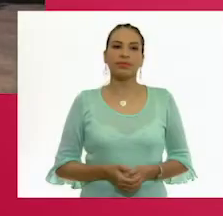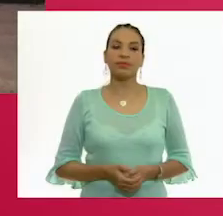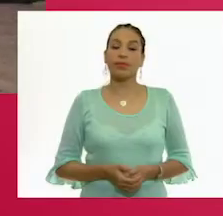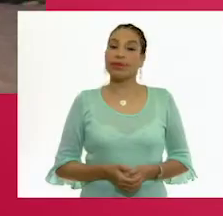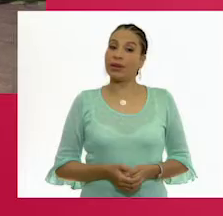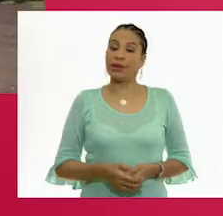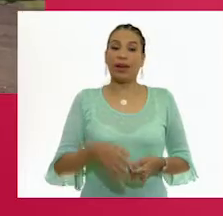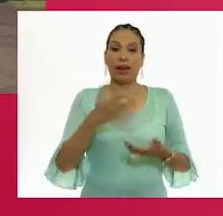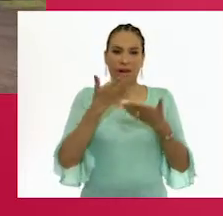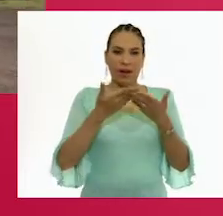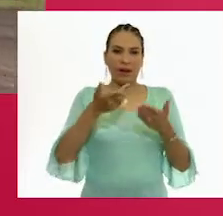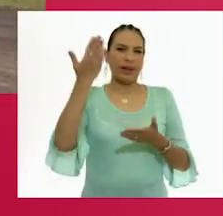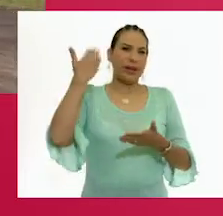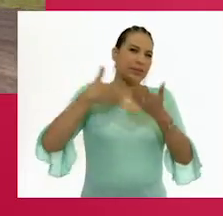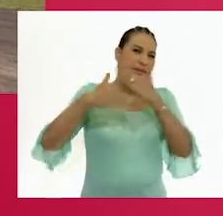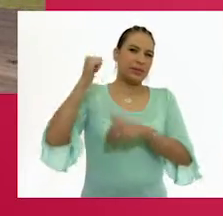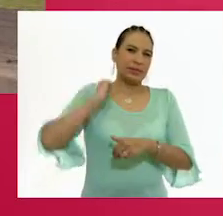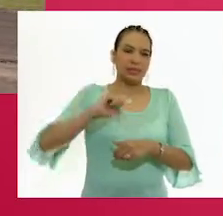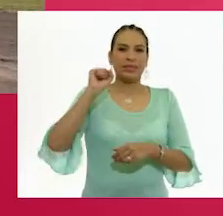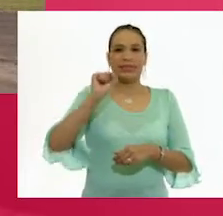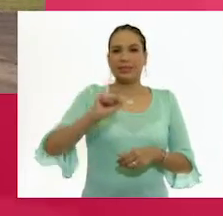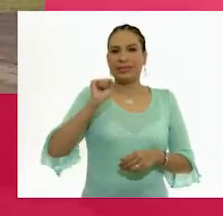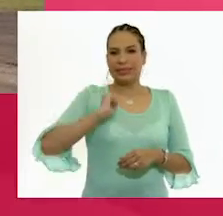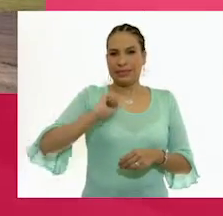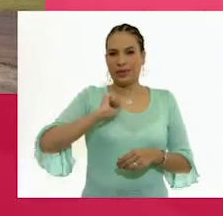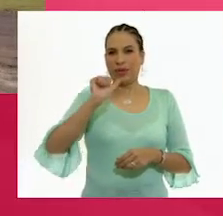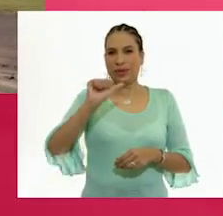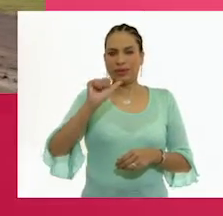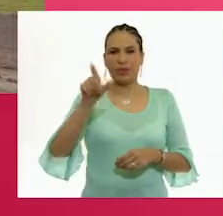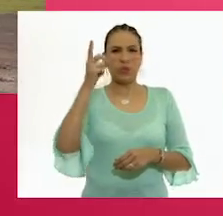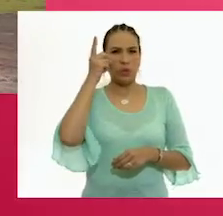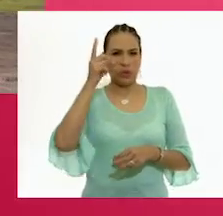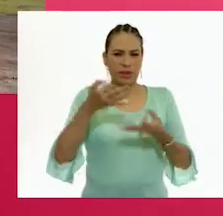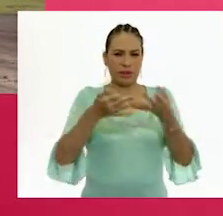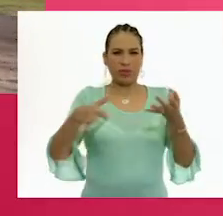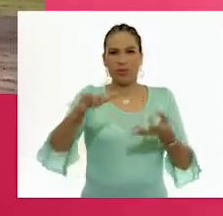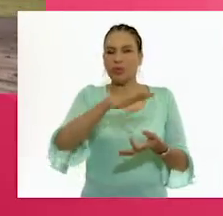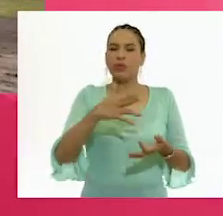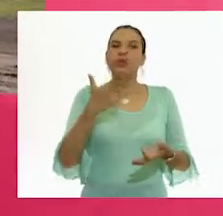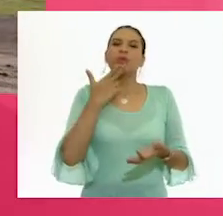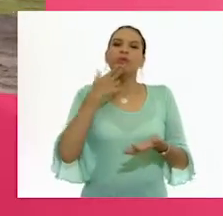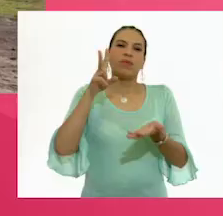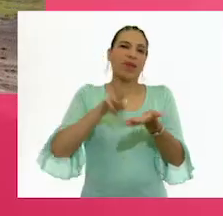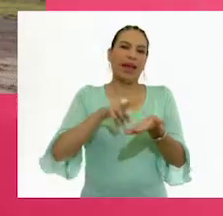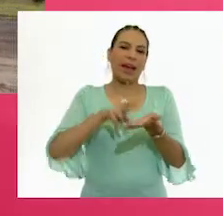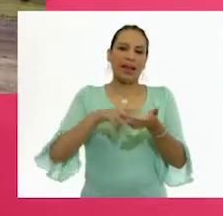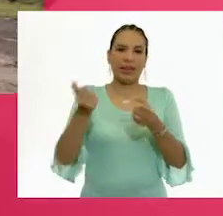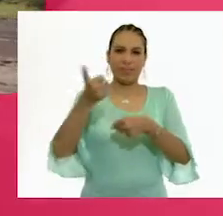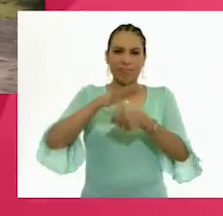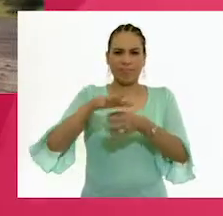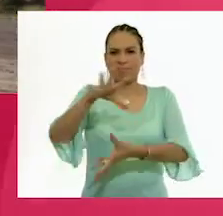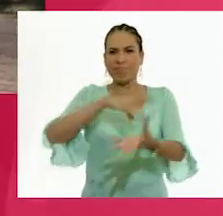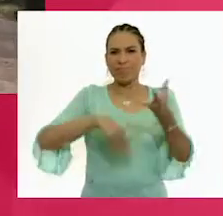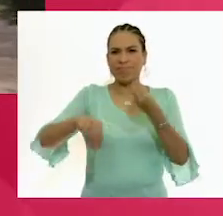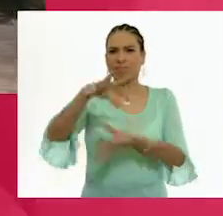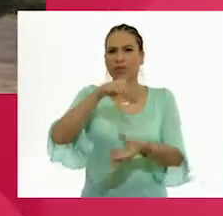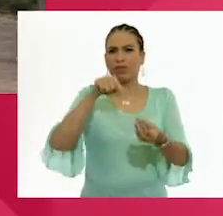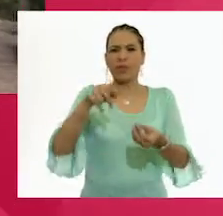Esta encomienda del siglo XVI es una propiedad sumamente valiosa porque administraba y administra